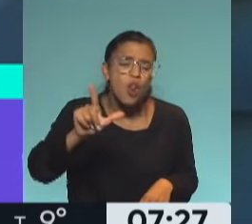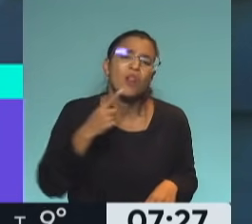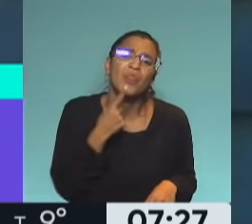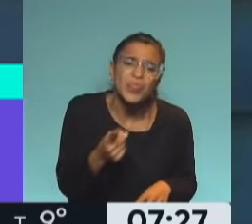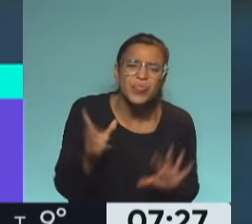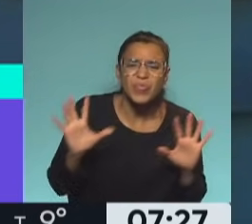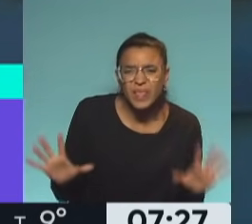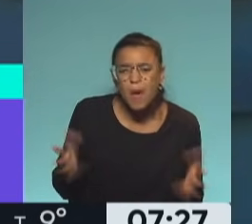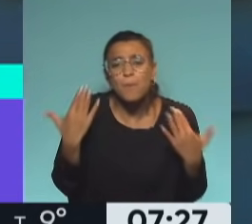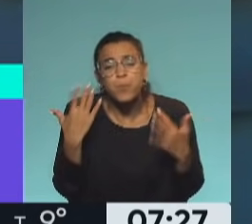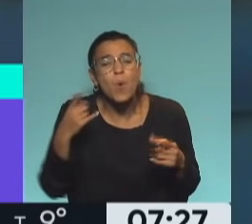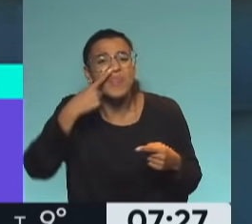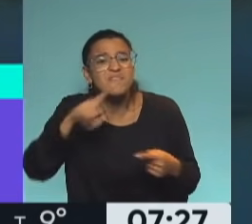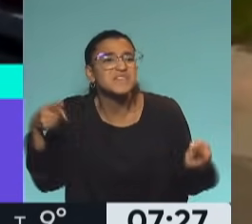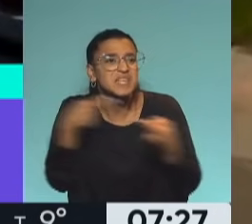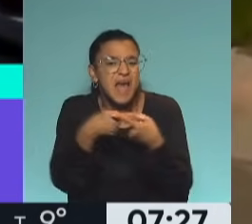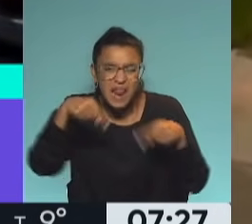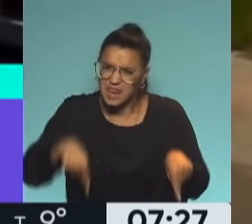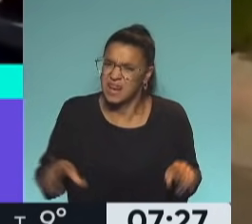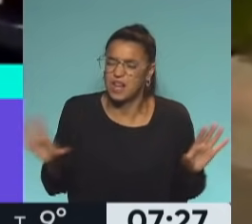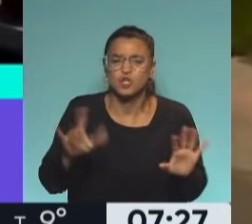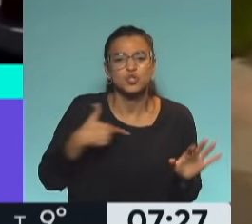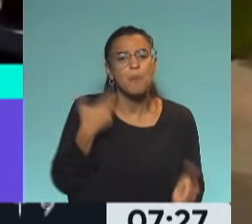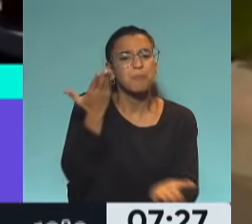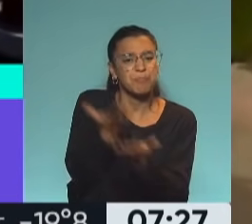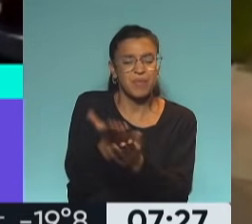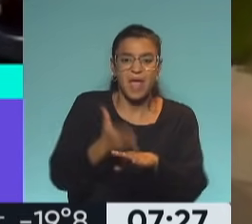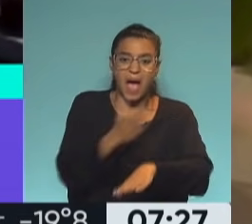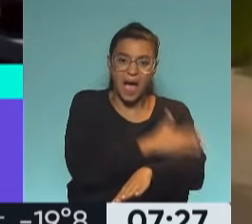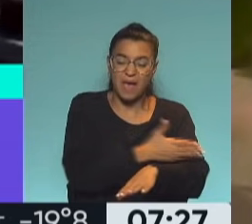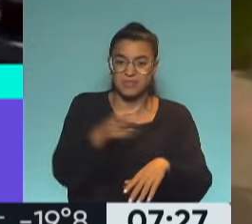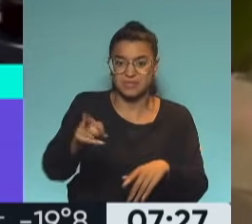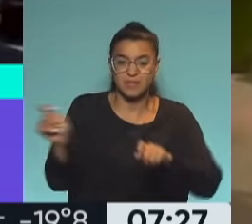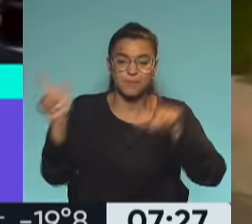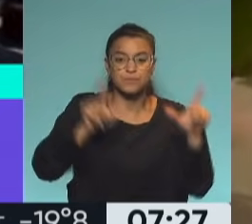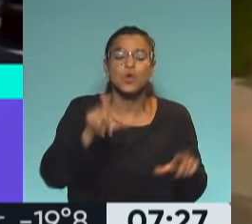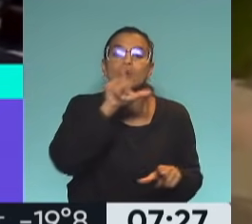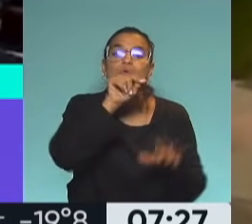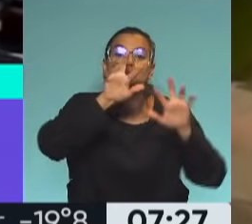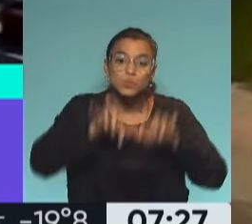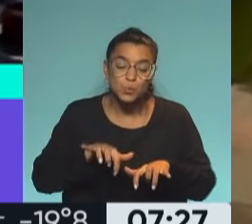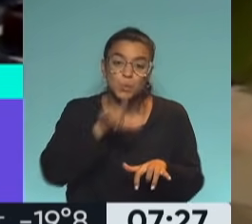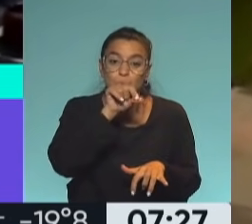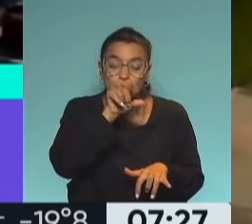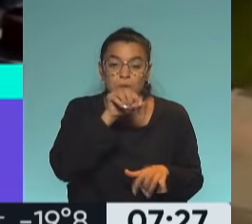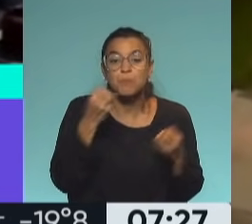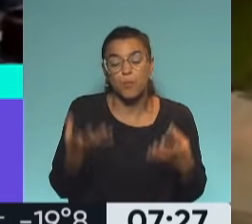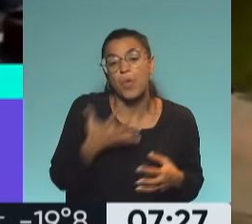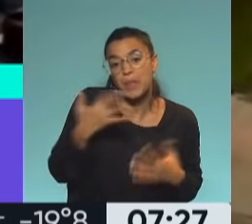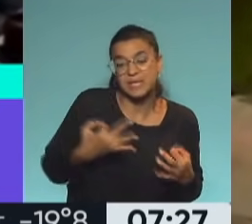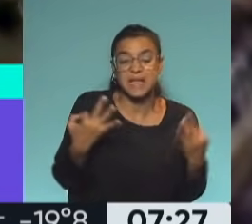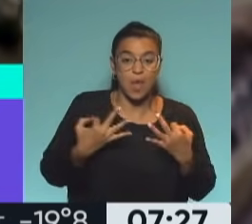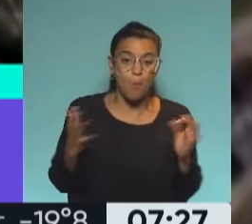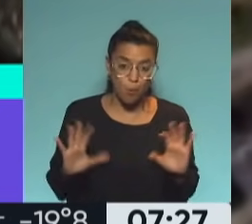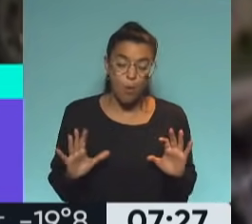y el deseo de que la final se juegue. Mira, yo le pedí a los chicos antes de salir al aire el tuit, porque la verdad que estaría bueno.